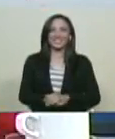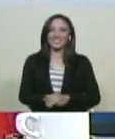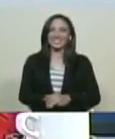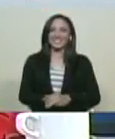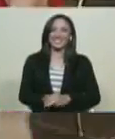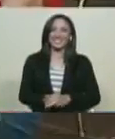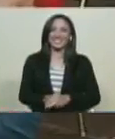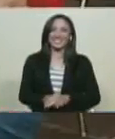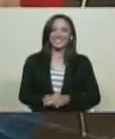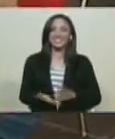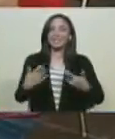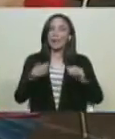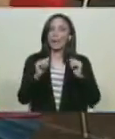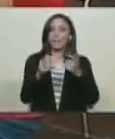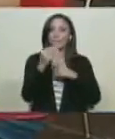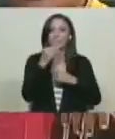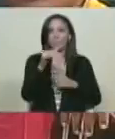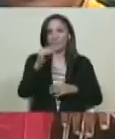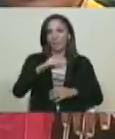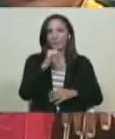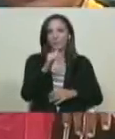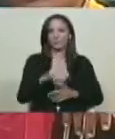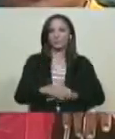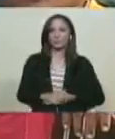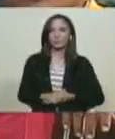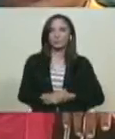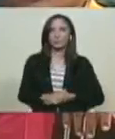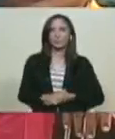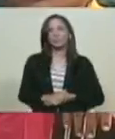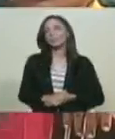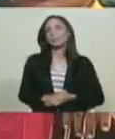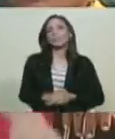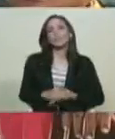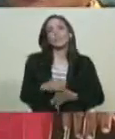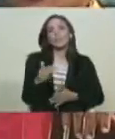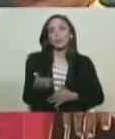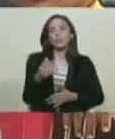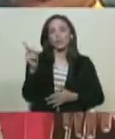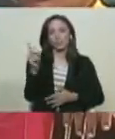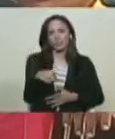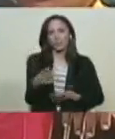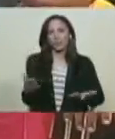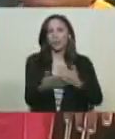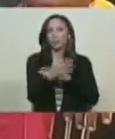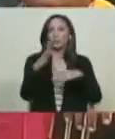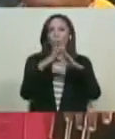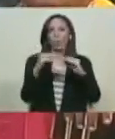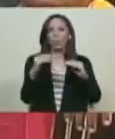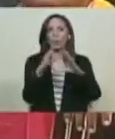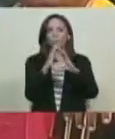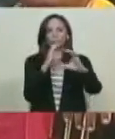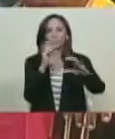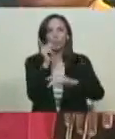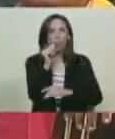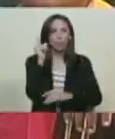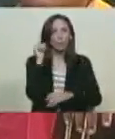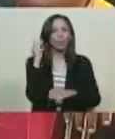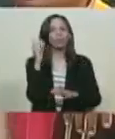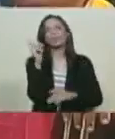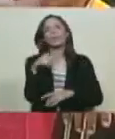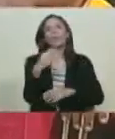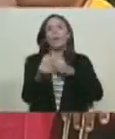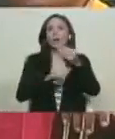Isabel. Continuamos. Es importante también y preponderante para nosotros los transportistas y las transportistas la